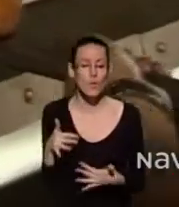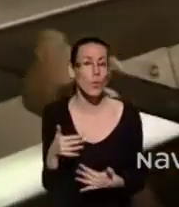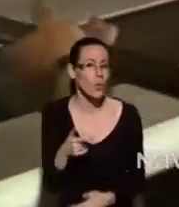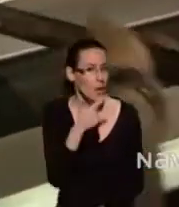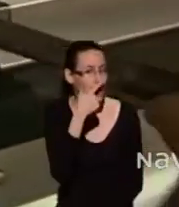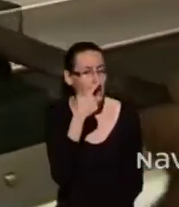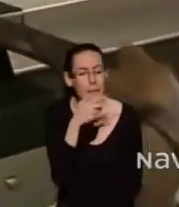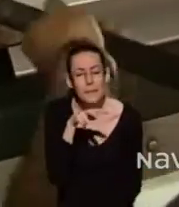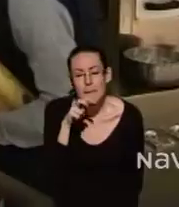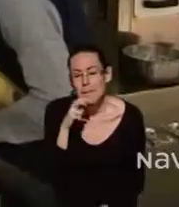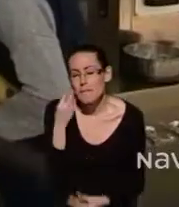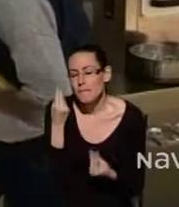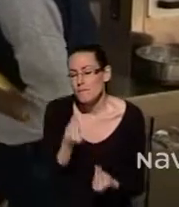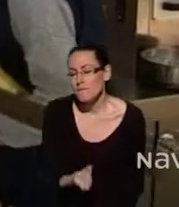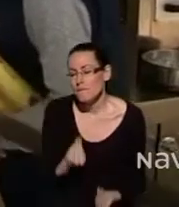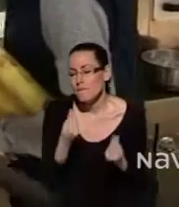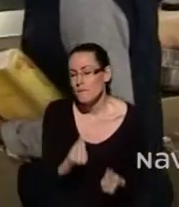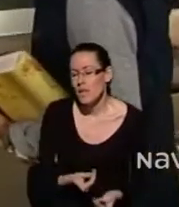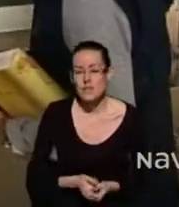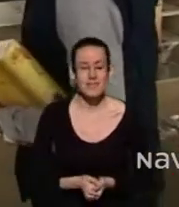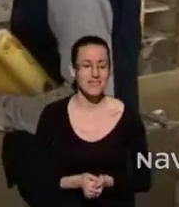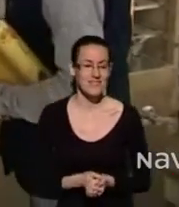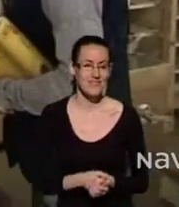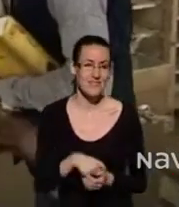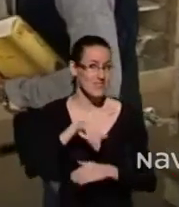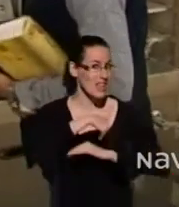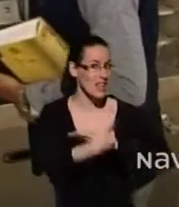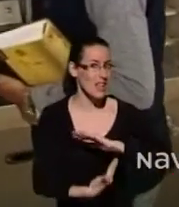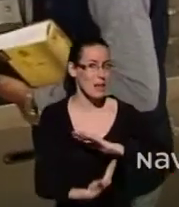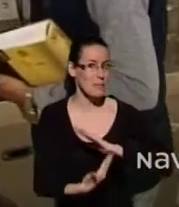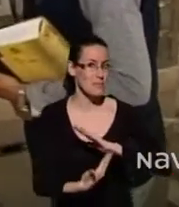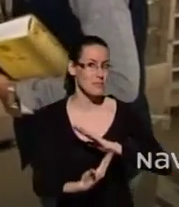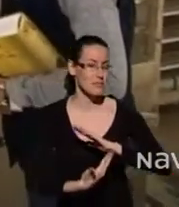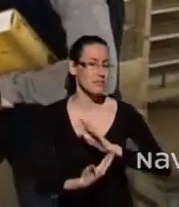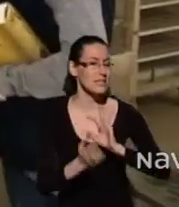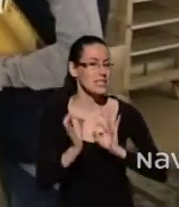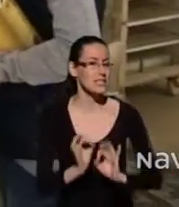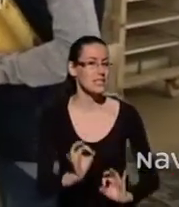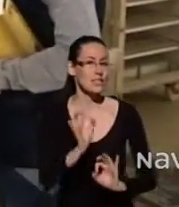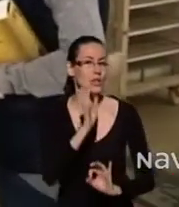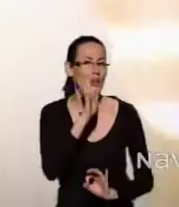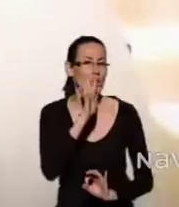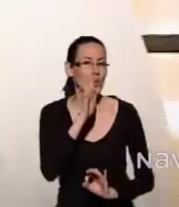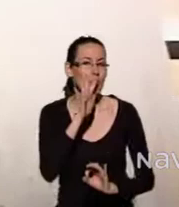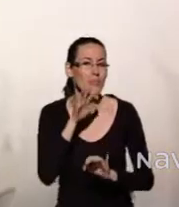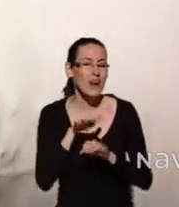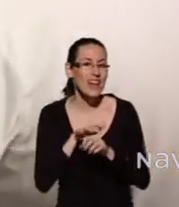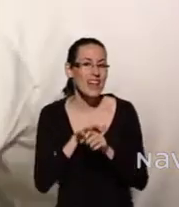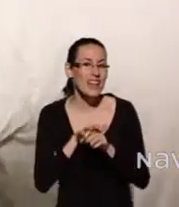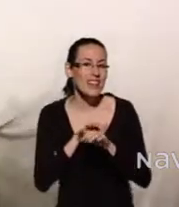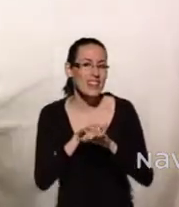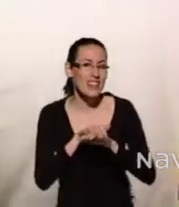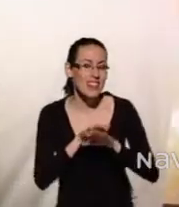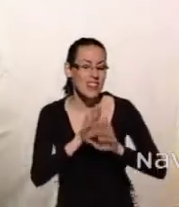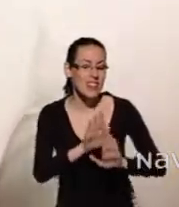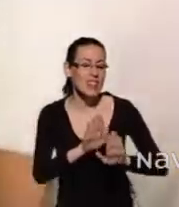maravilla. Este pan está hecho pues con unas fermentaciones muy prolongadas, muy lentas. Generalmente